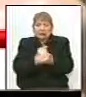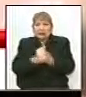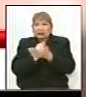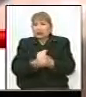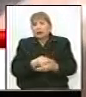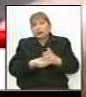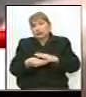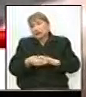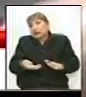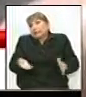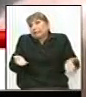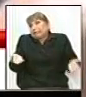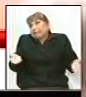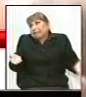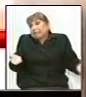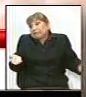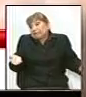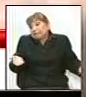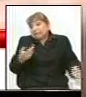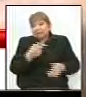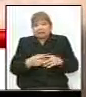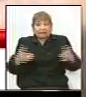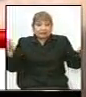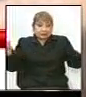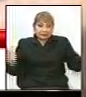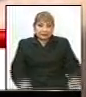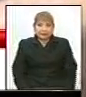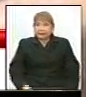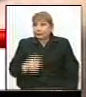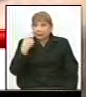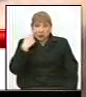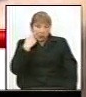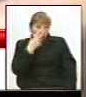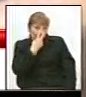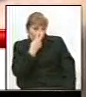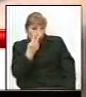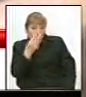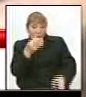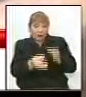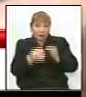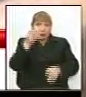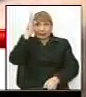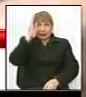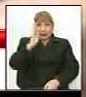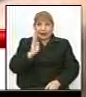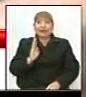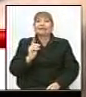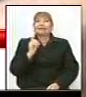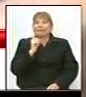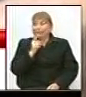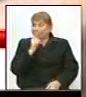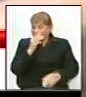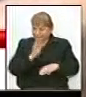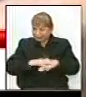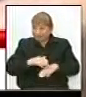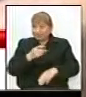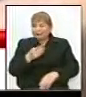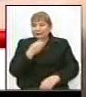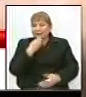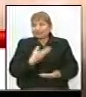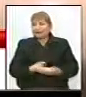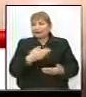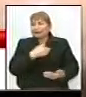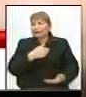corruptores. Pero creo que de los ojos y de la justicia de Dios nadie nos vamos a escapar y todos vamos a pagar acá. Muchas gracias,